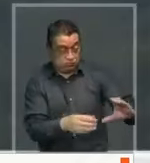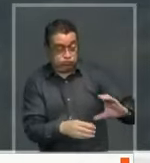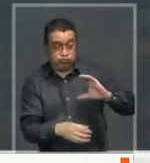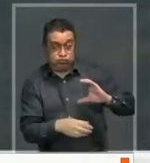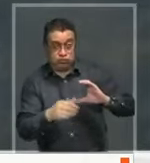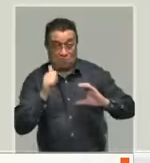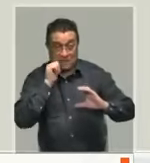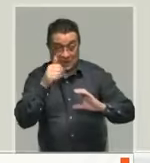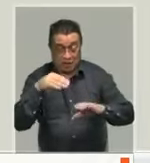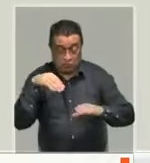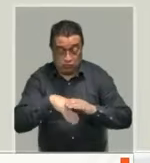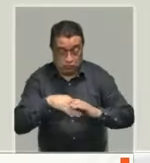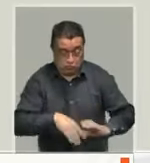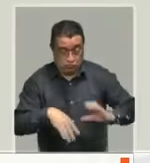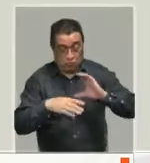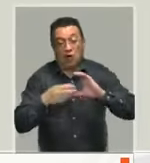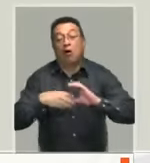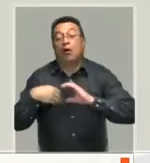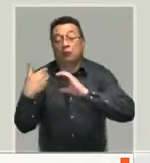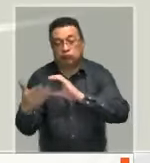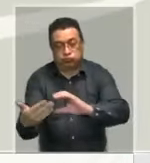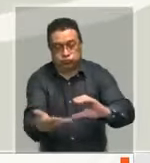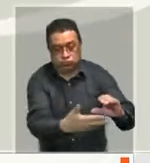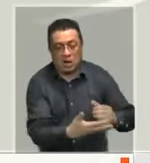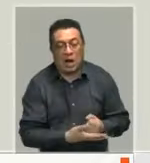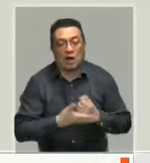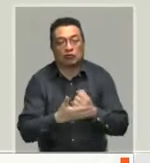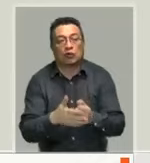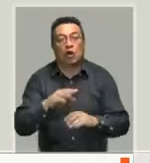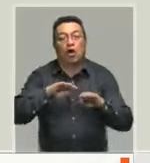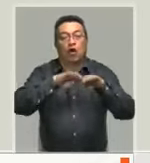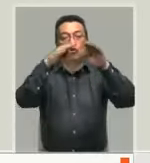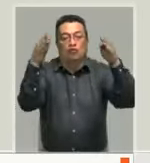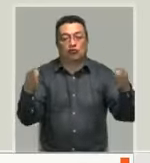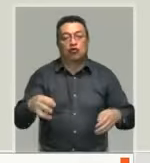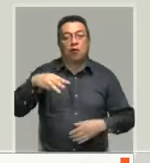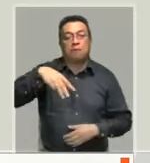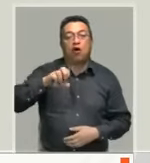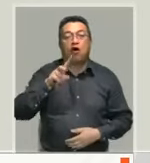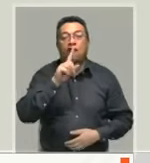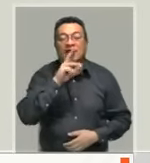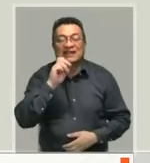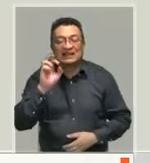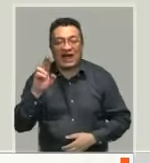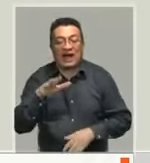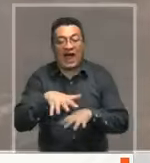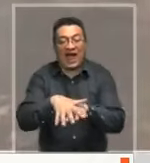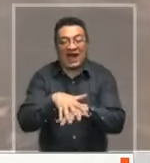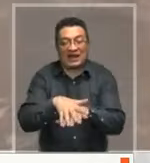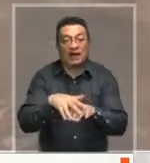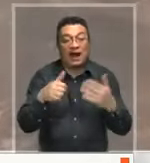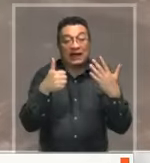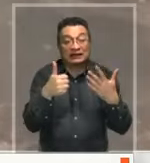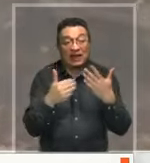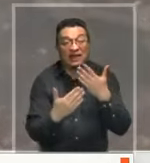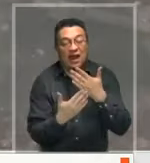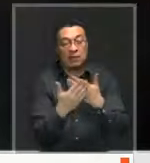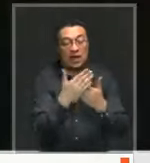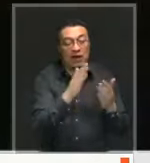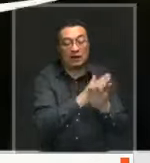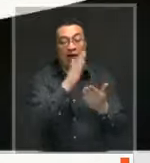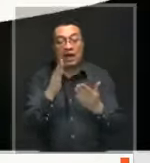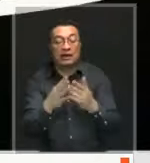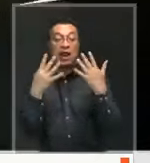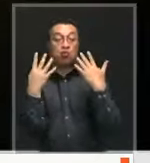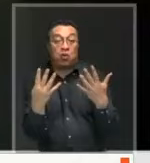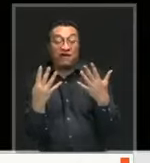en este evento, va a ir para ellos. Es un evento que se va a efectuar en el Movistar Arena, parte a las 6 de la tarde mañana. Hay un primer bloque que acaba a las 9, luego